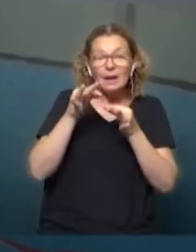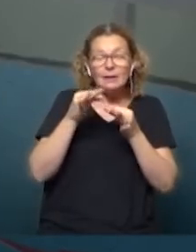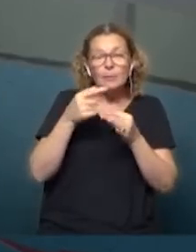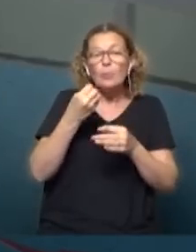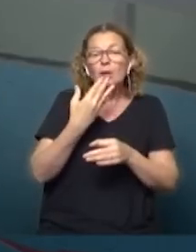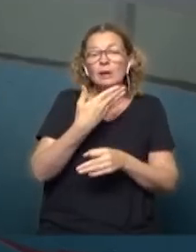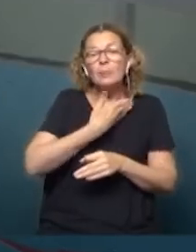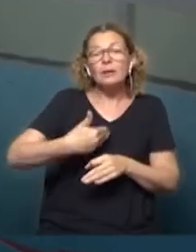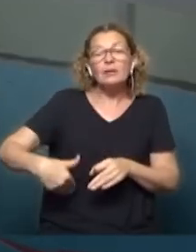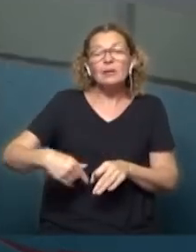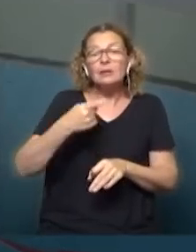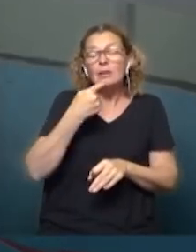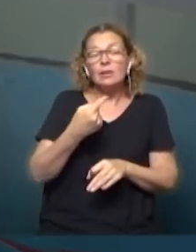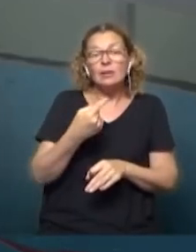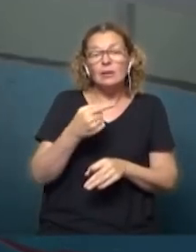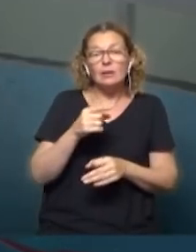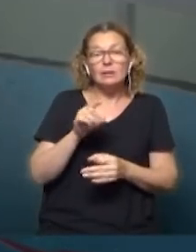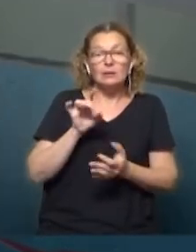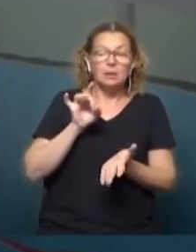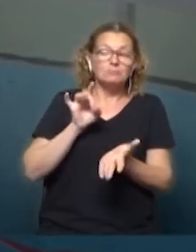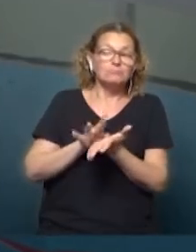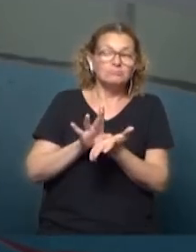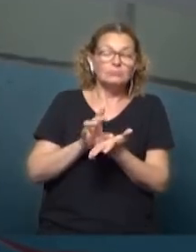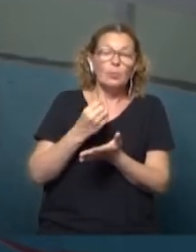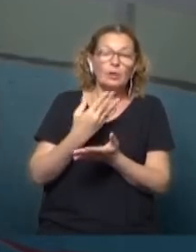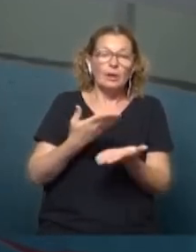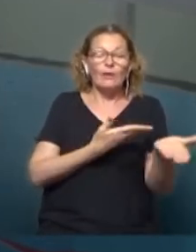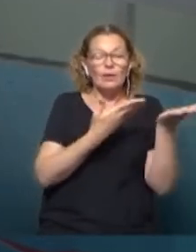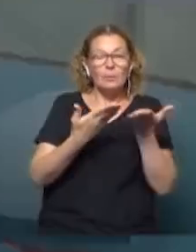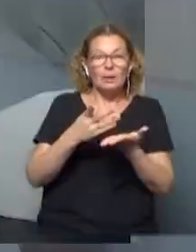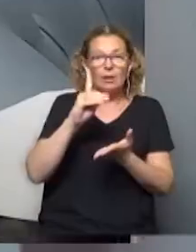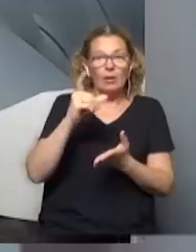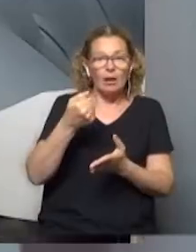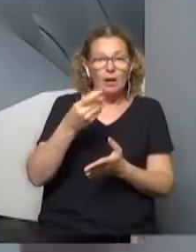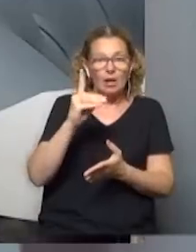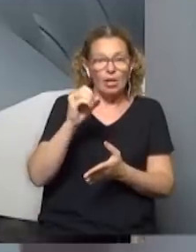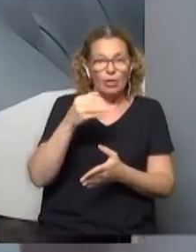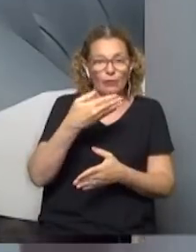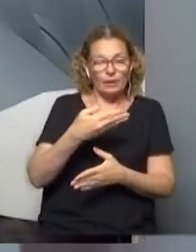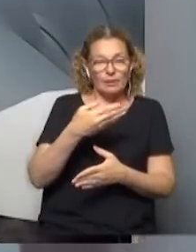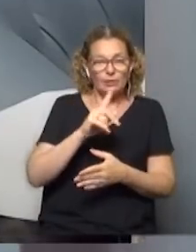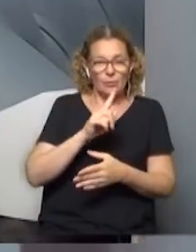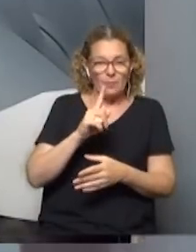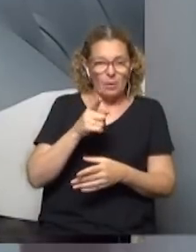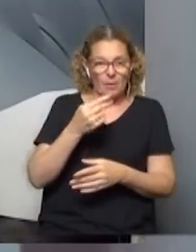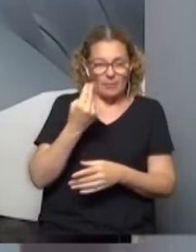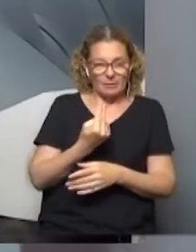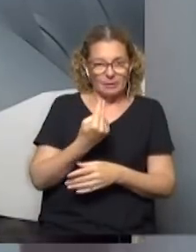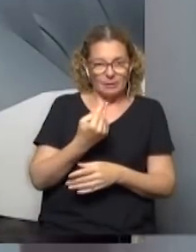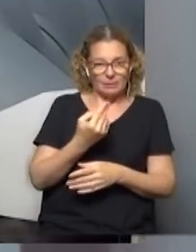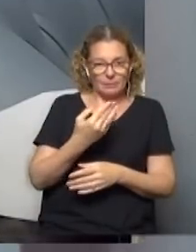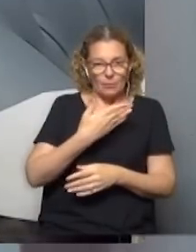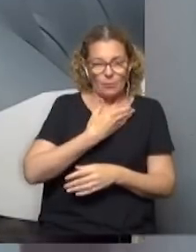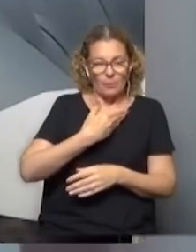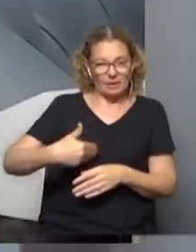el presidente según él debe renunciar bienvenidos y bienvenidas al adobe pero no vamos a permitir señora presidenta